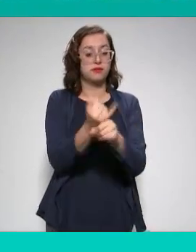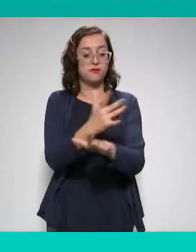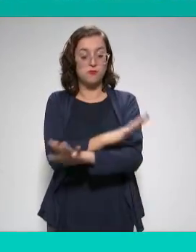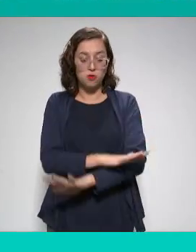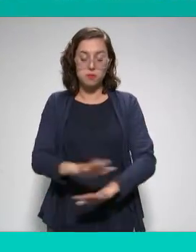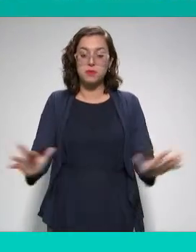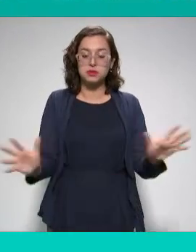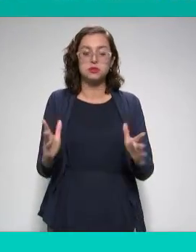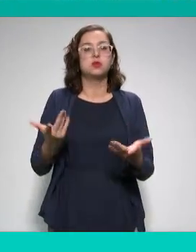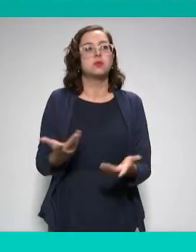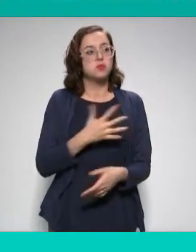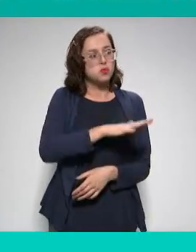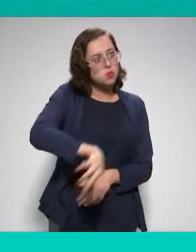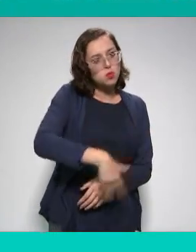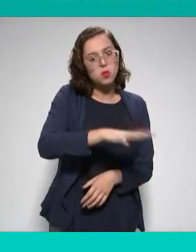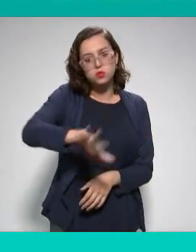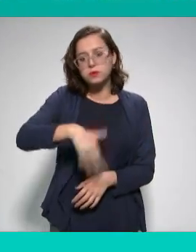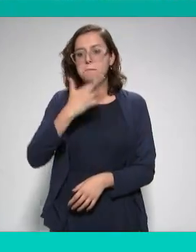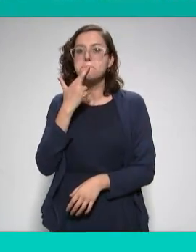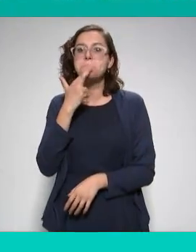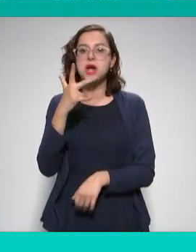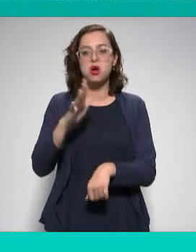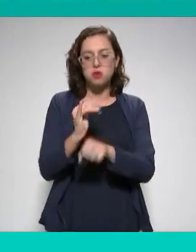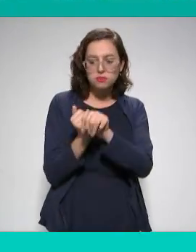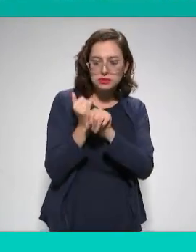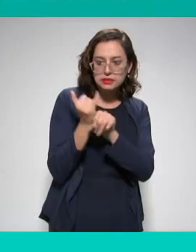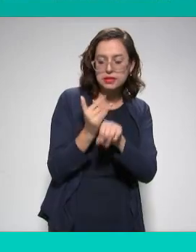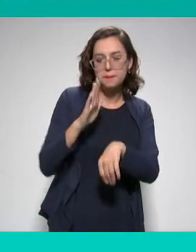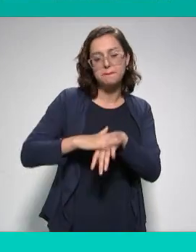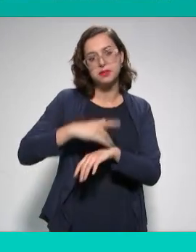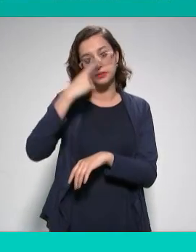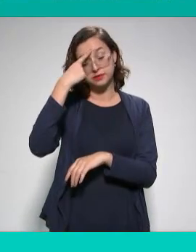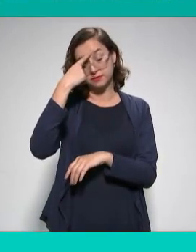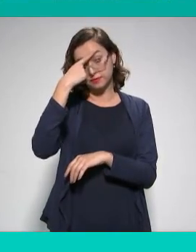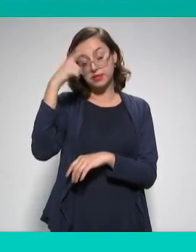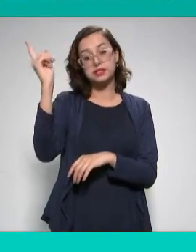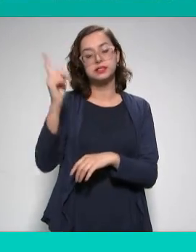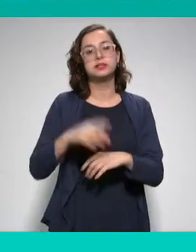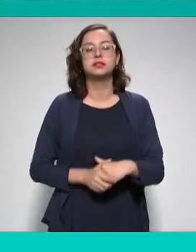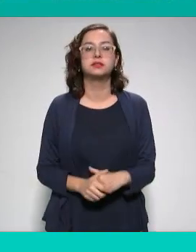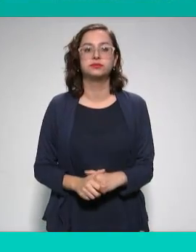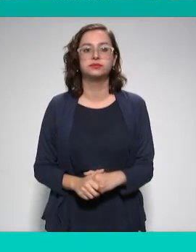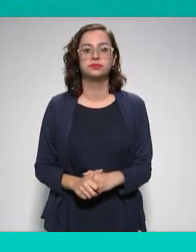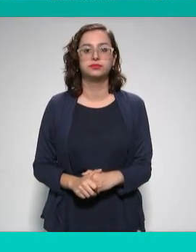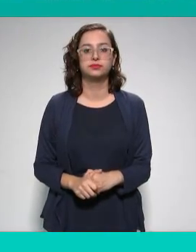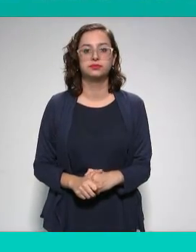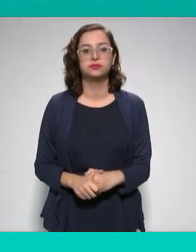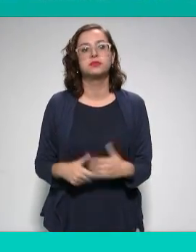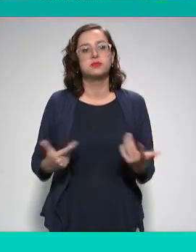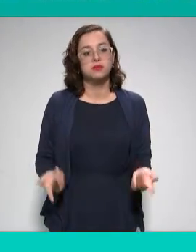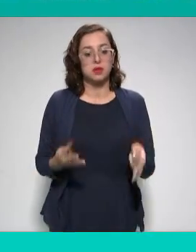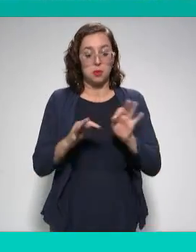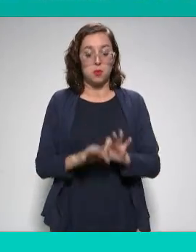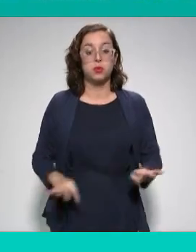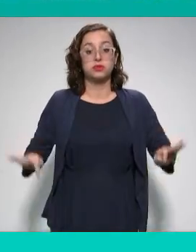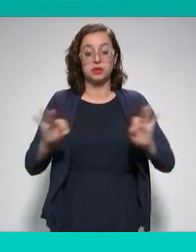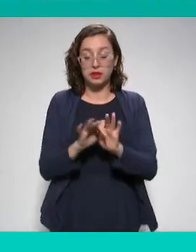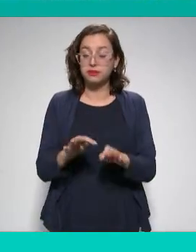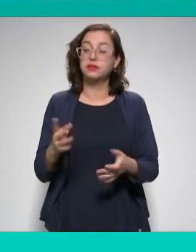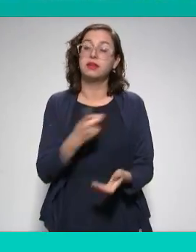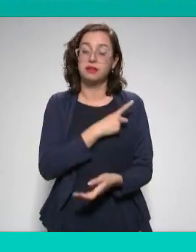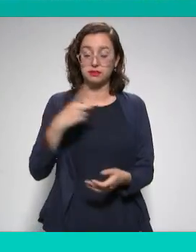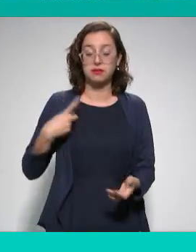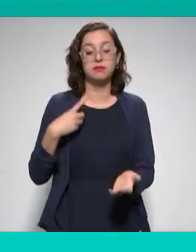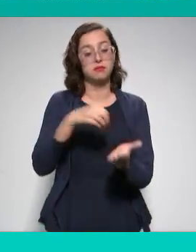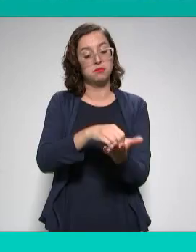mejores líneas de búsqueda e investigación en este sentido es relevante que se genere un registro